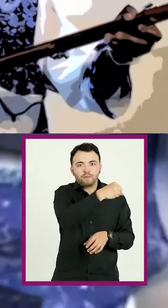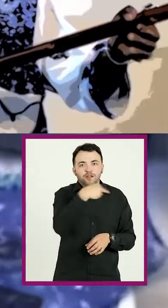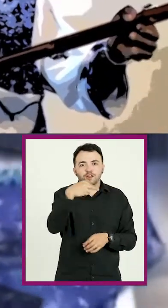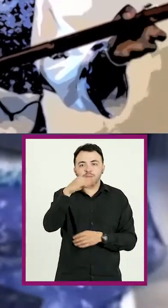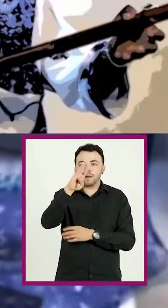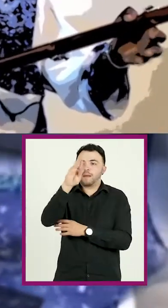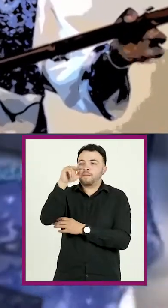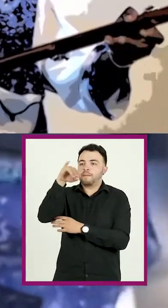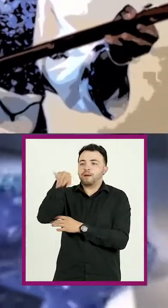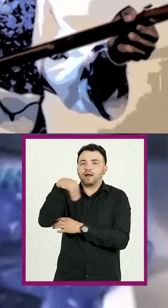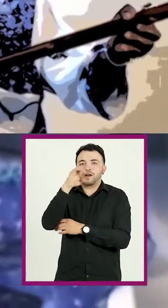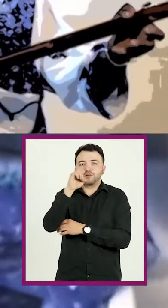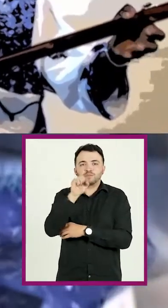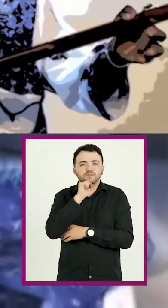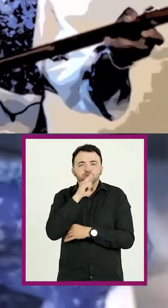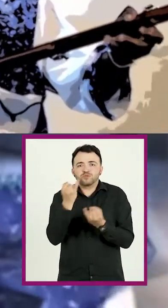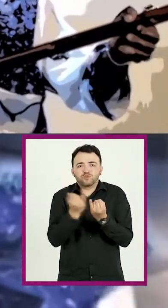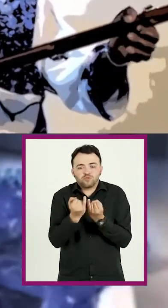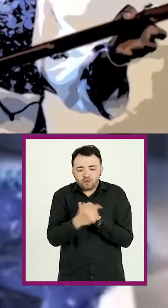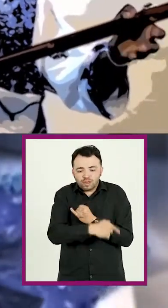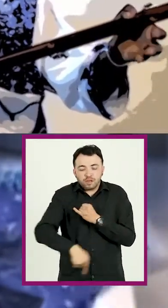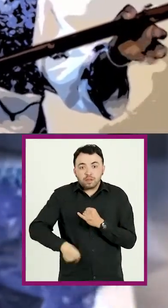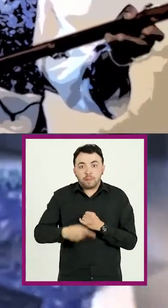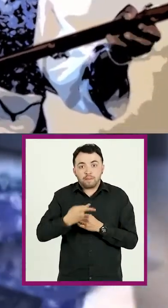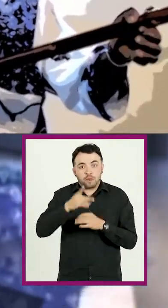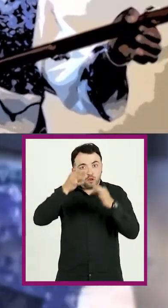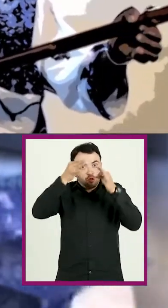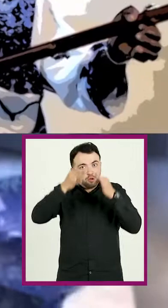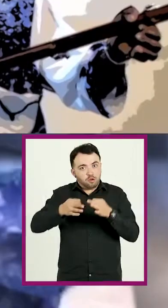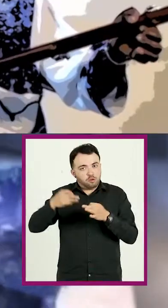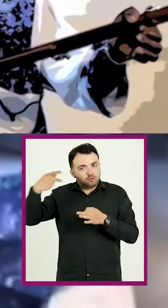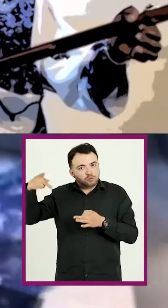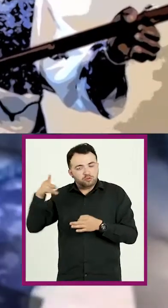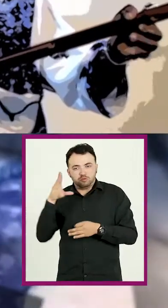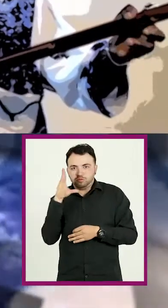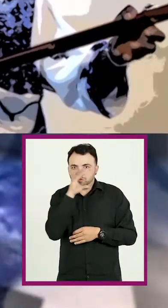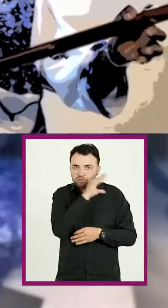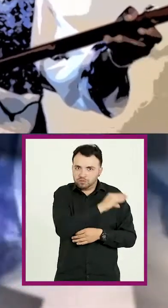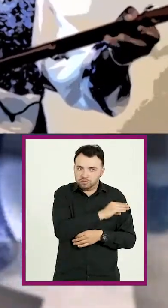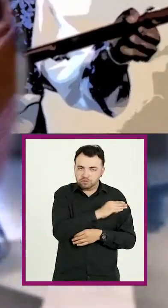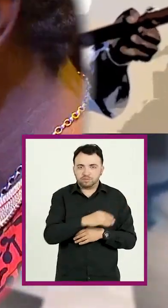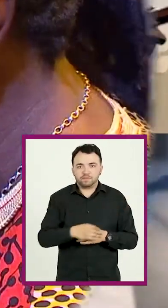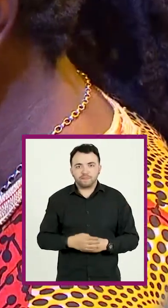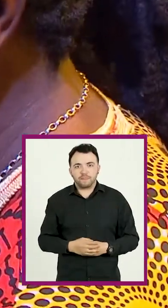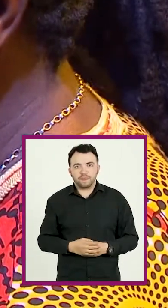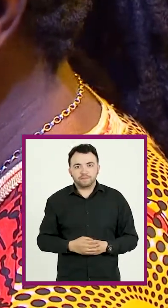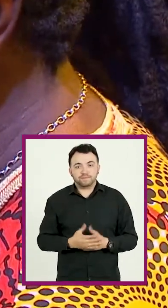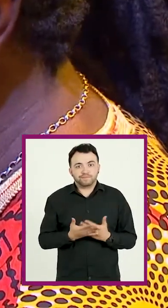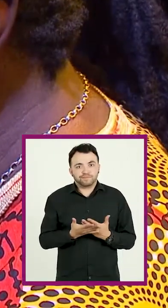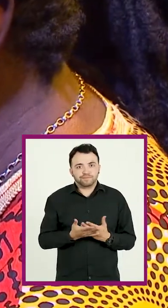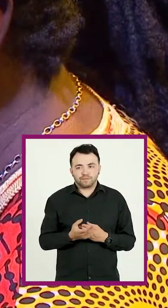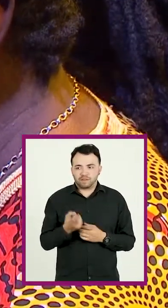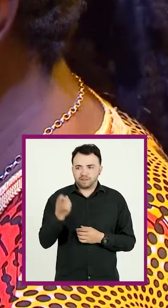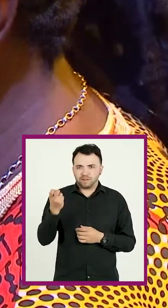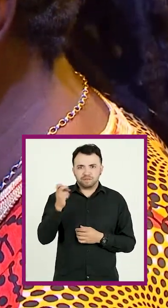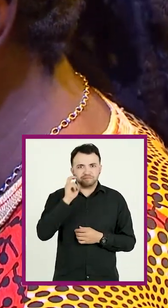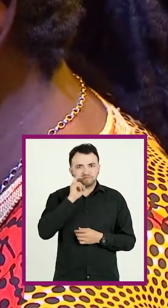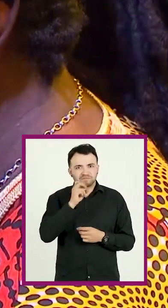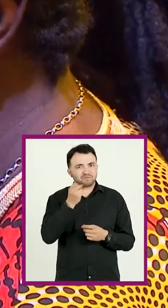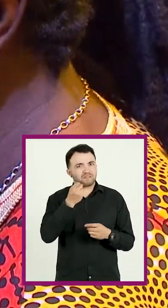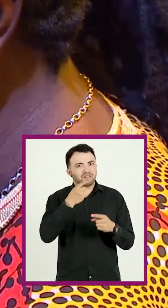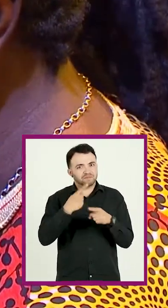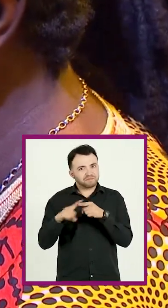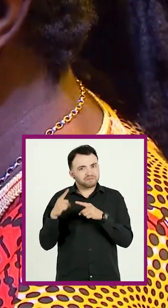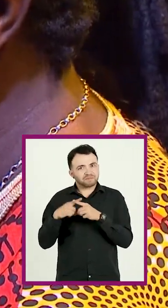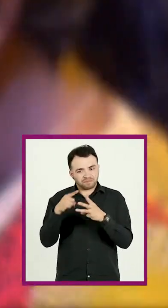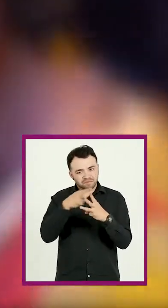bien esclavistas, por decirlo así, en el entorno estadounidense. Pero bueno, el caso es que hay estos personajes que además